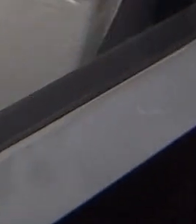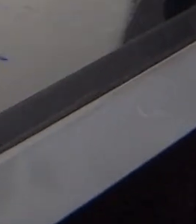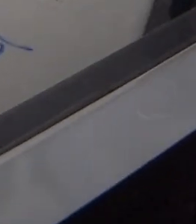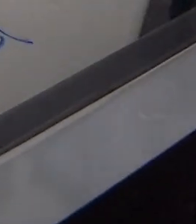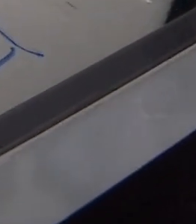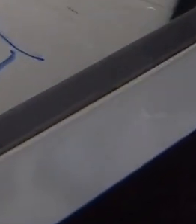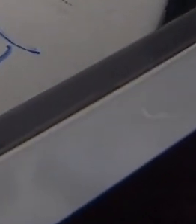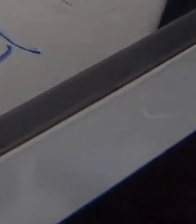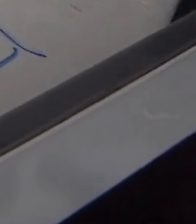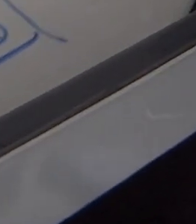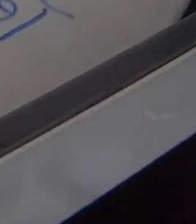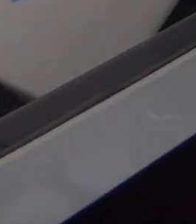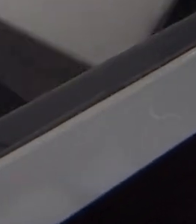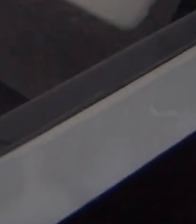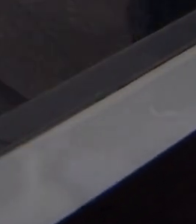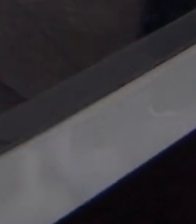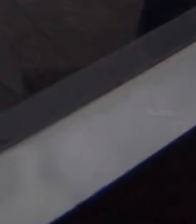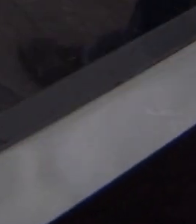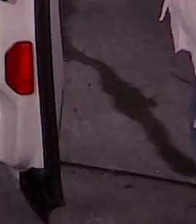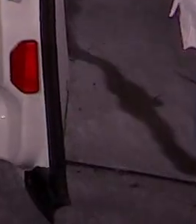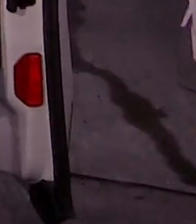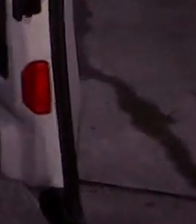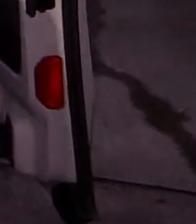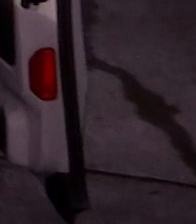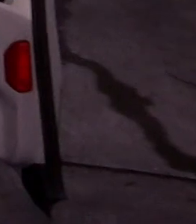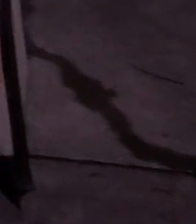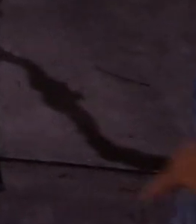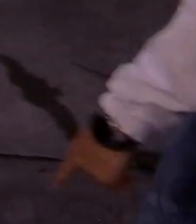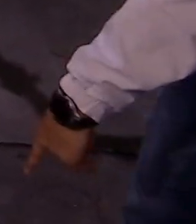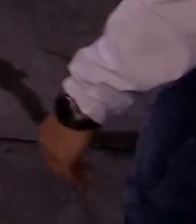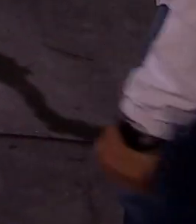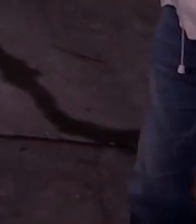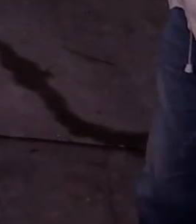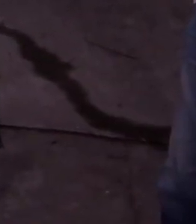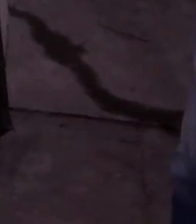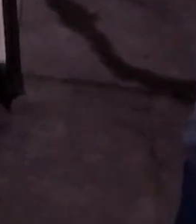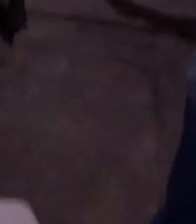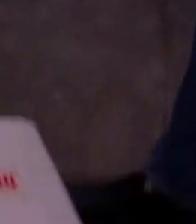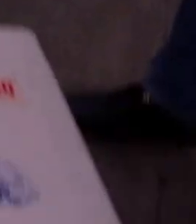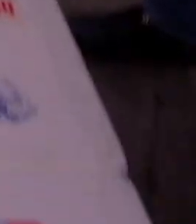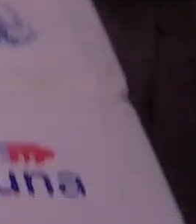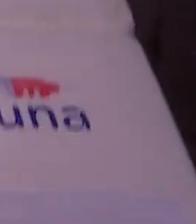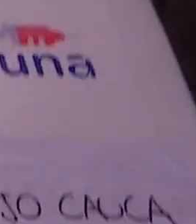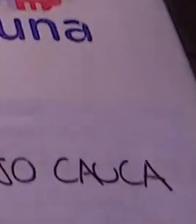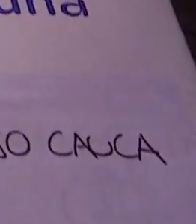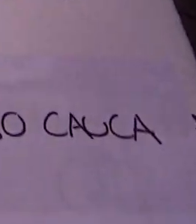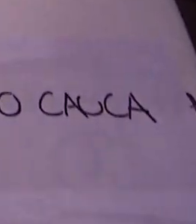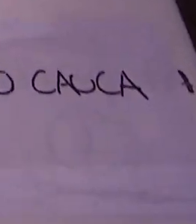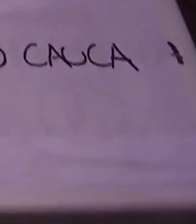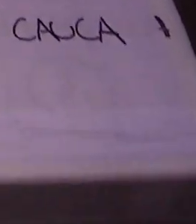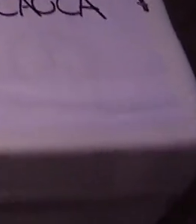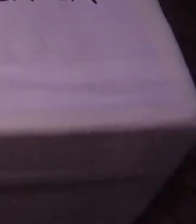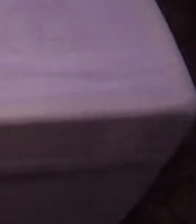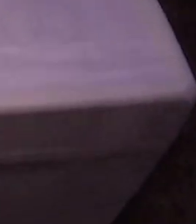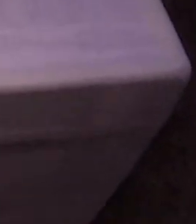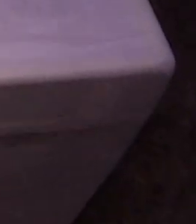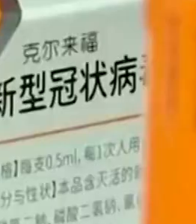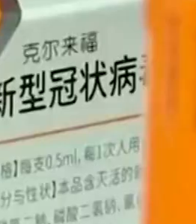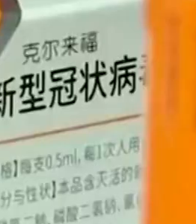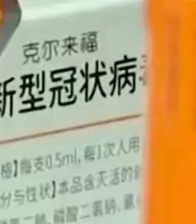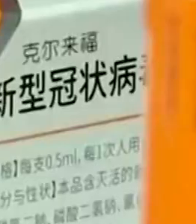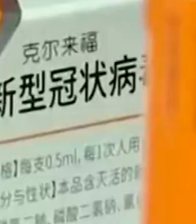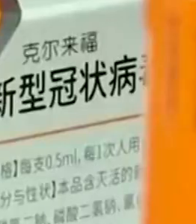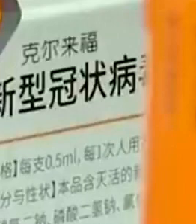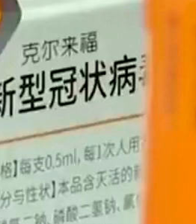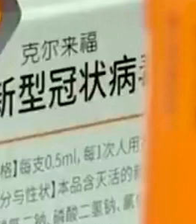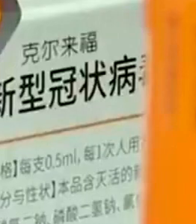de acuerdo con el gobierno se adelantan diferentes procesos de negociación para expandir la adquisición de vacunas y así completar una nota de 10